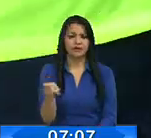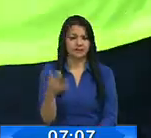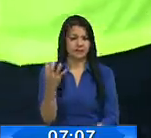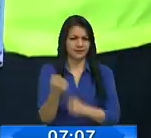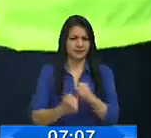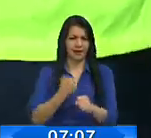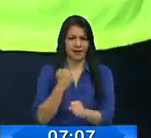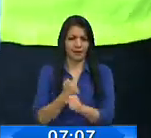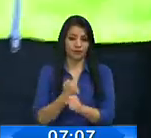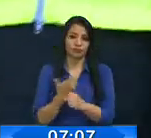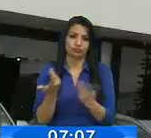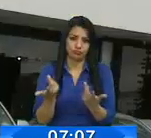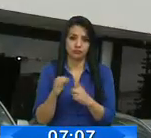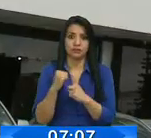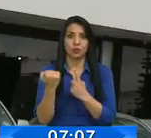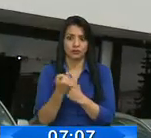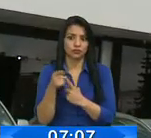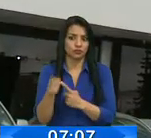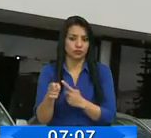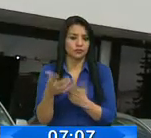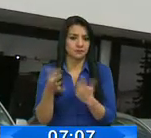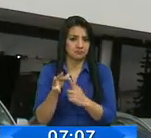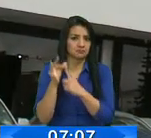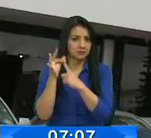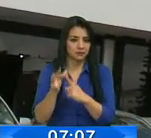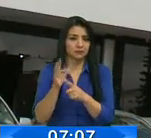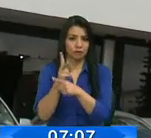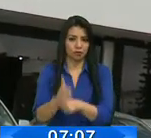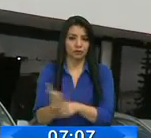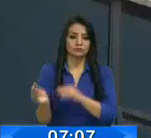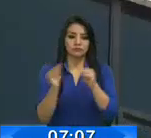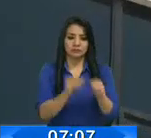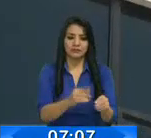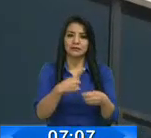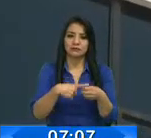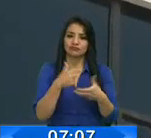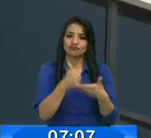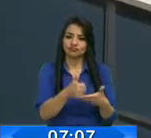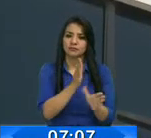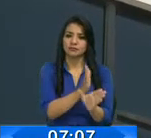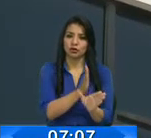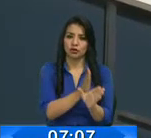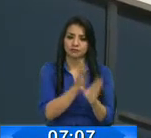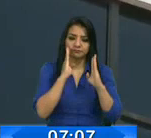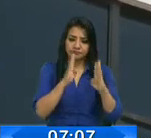adolescente, la autoridad dispuso su traslado a la capital para que reciba ayuda psicológica y atención